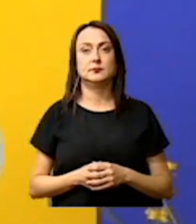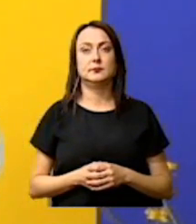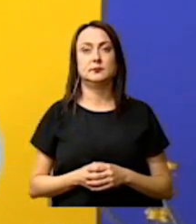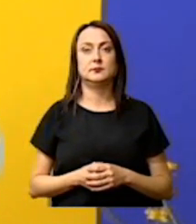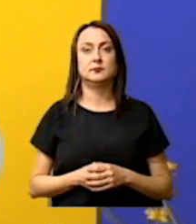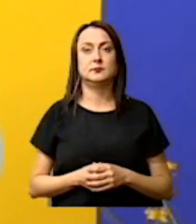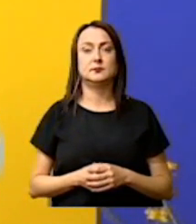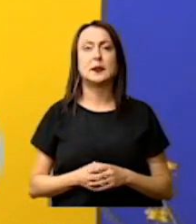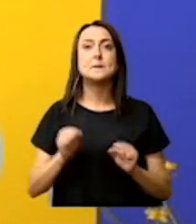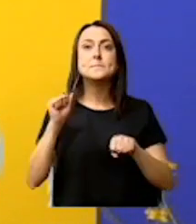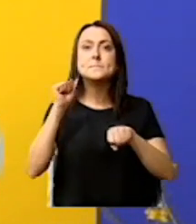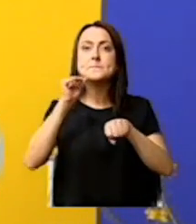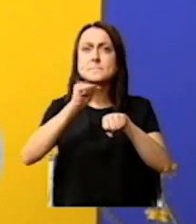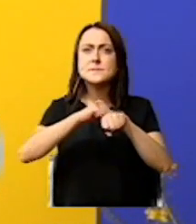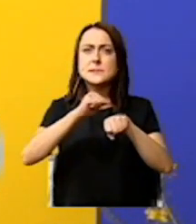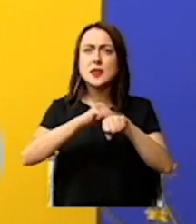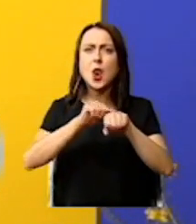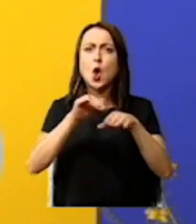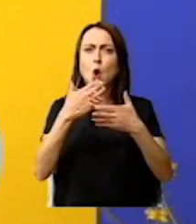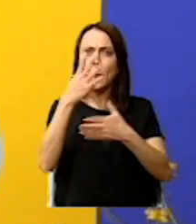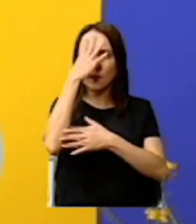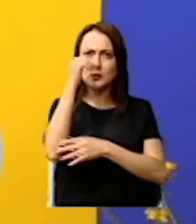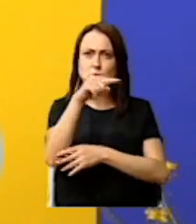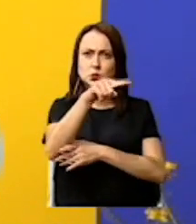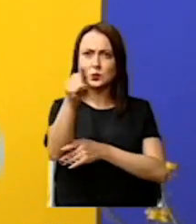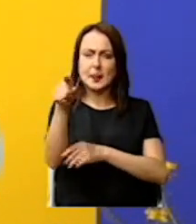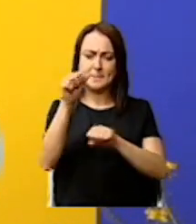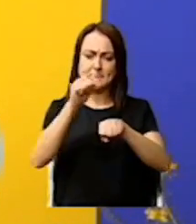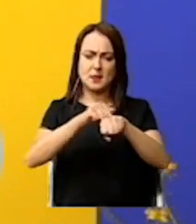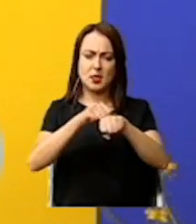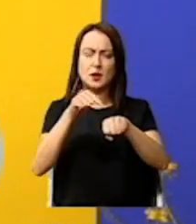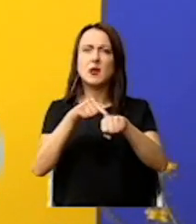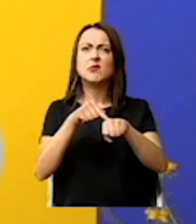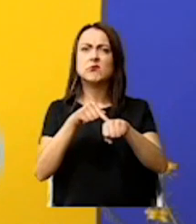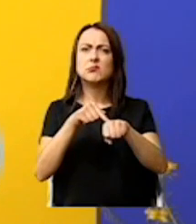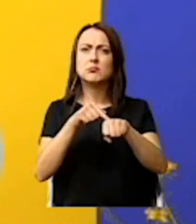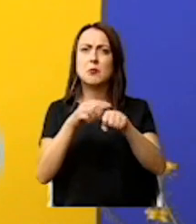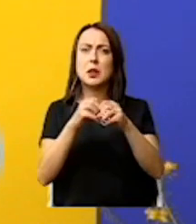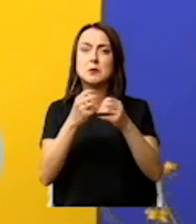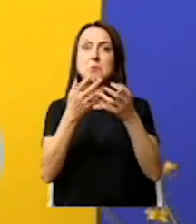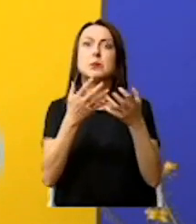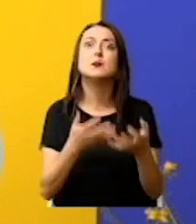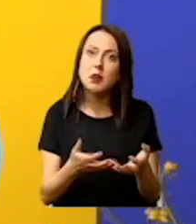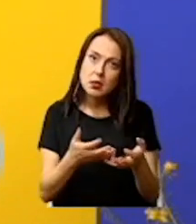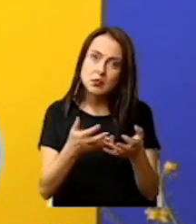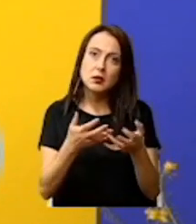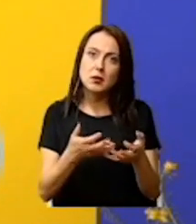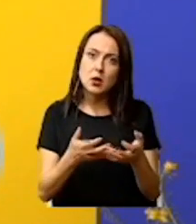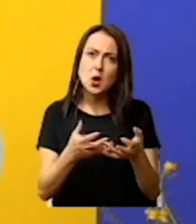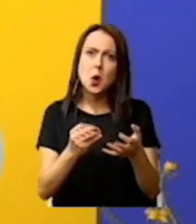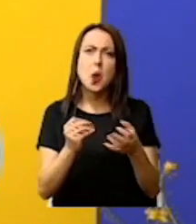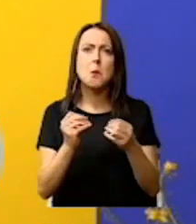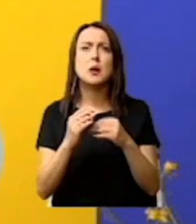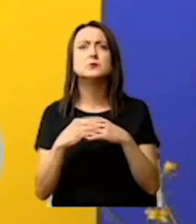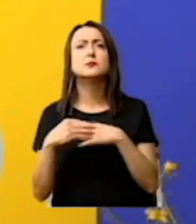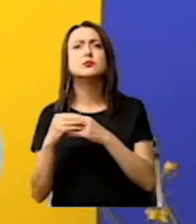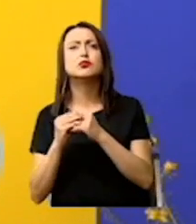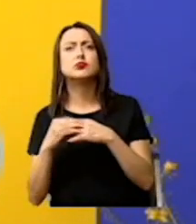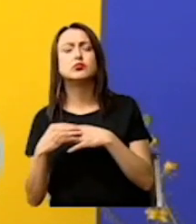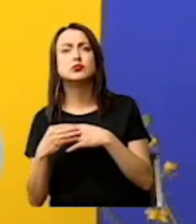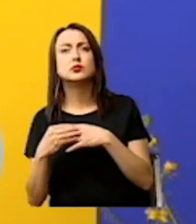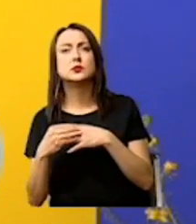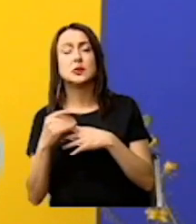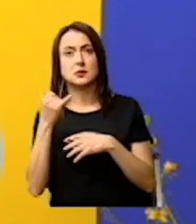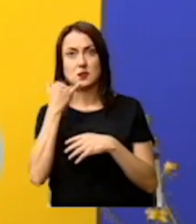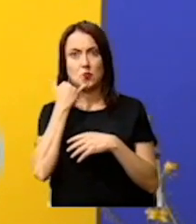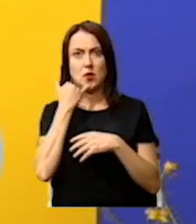una piedra. ¿Cómo creen ustedes que es esta piedra? ¿Más pesada o más liviana que el